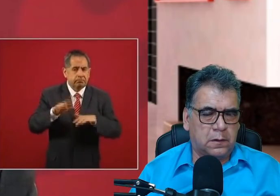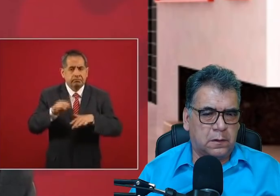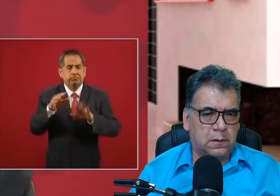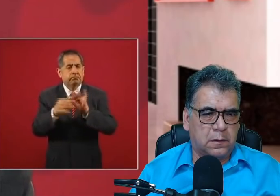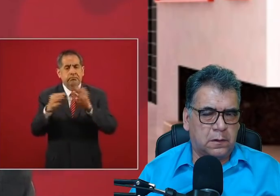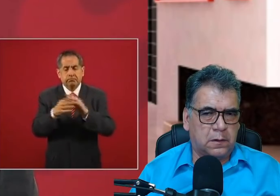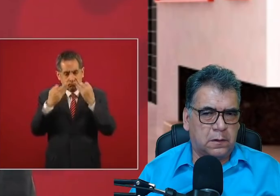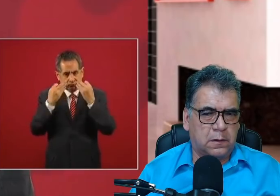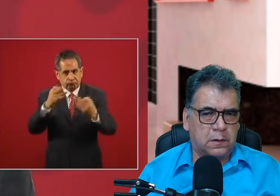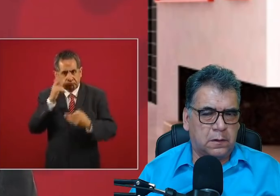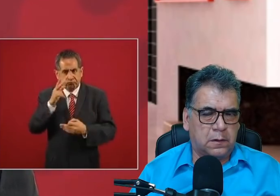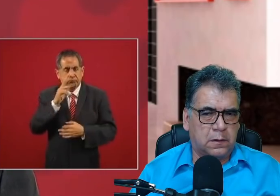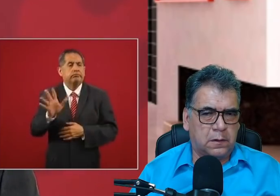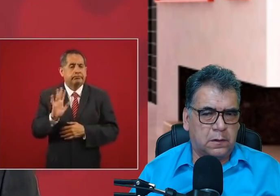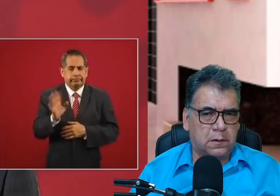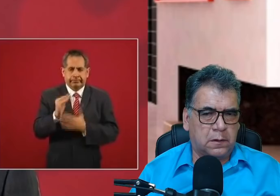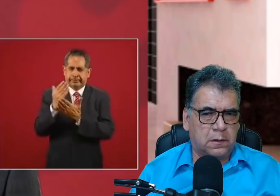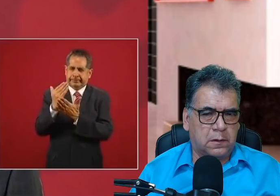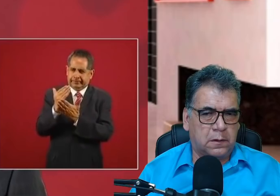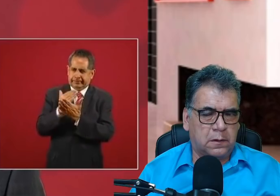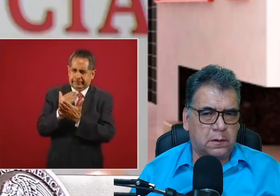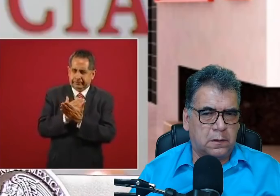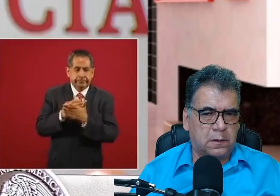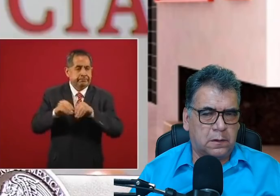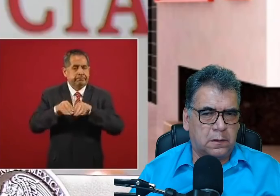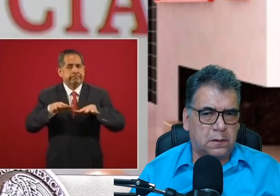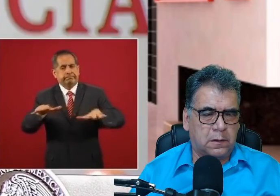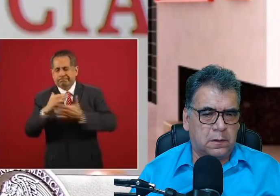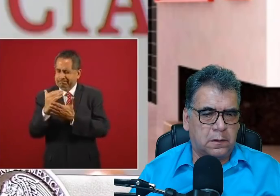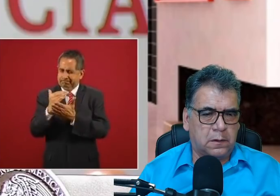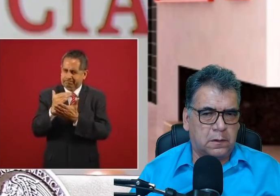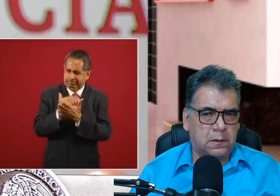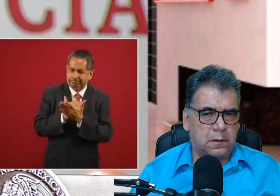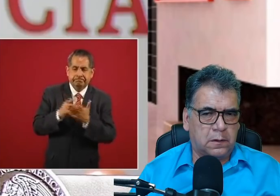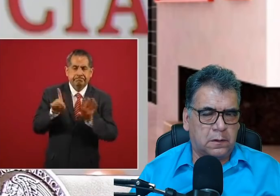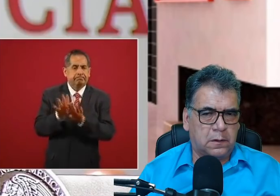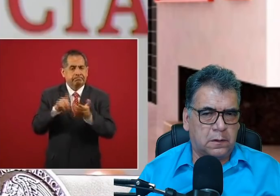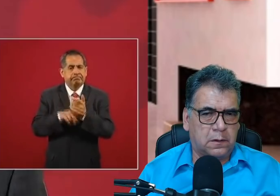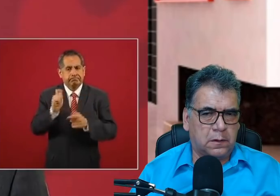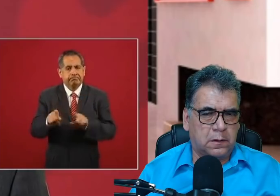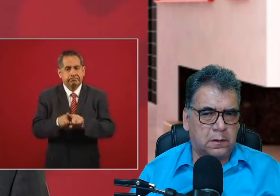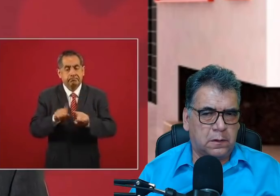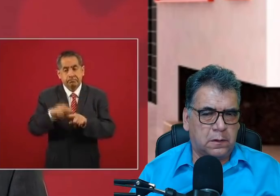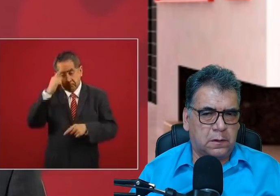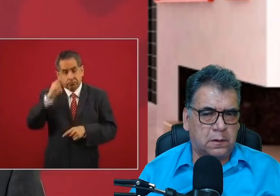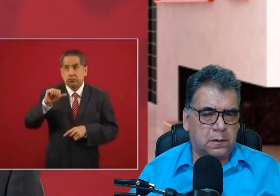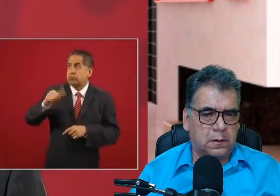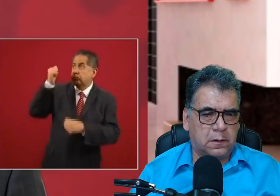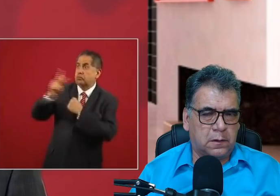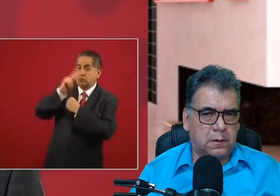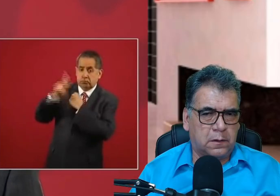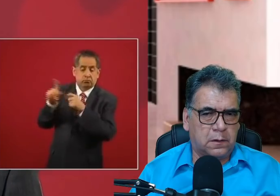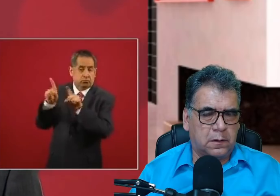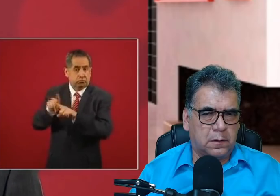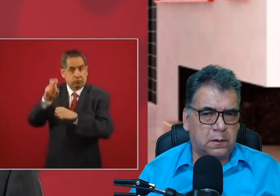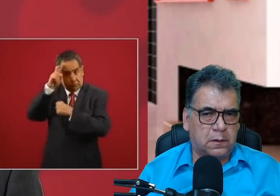con evidencia que hemos logrado reducciones de la movilidad pública semejantes a las que lograron otros países, incluyendo